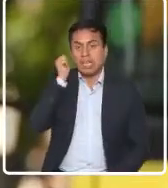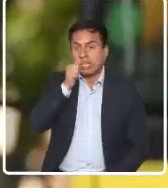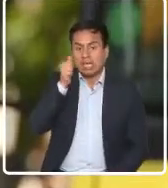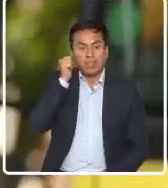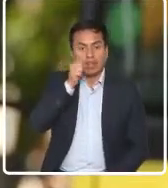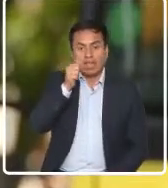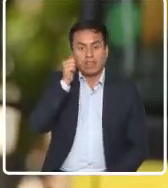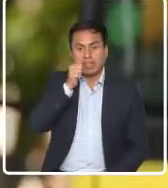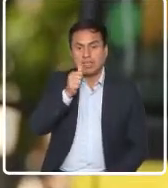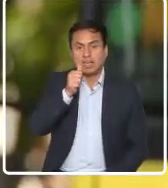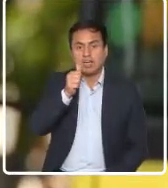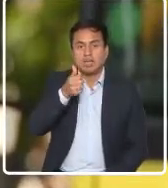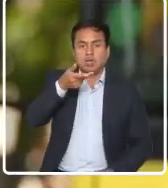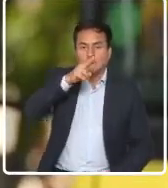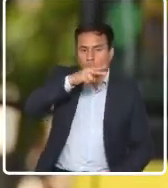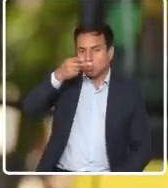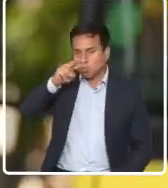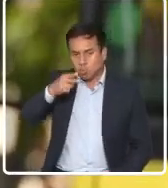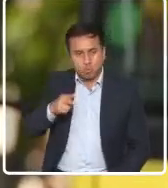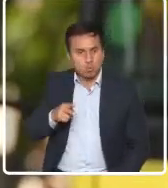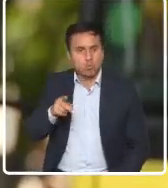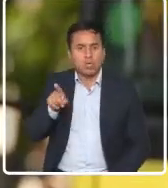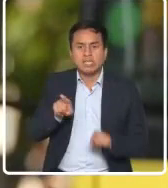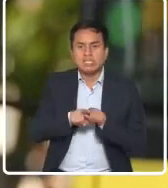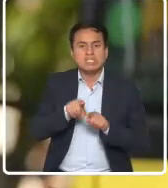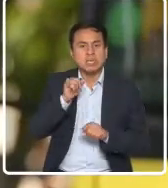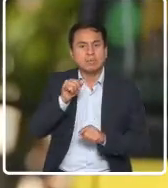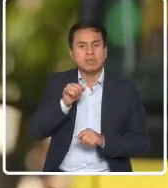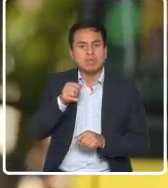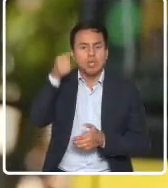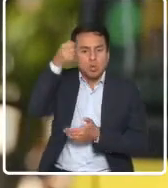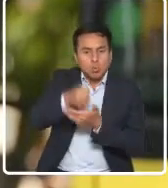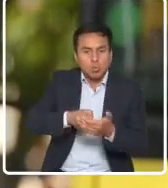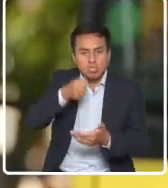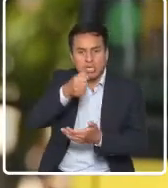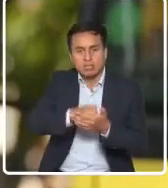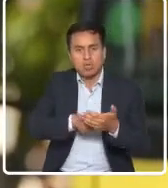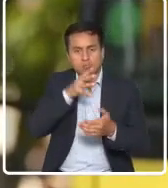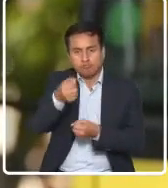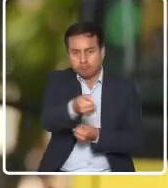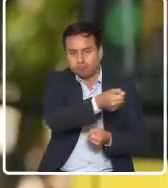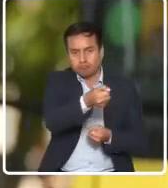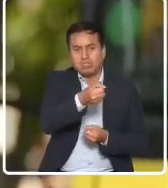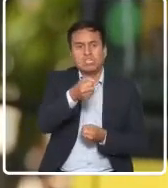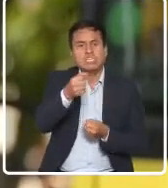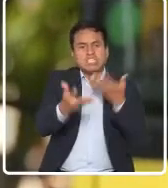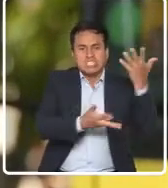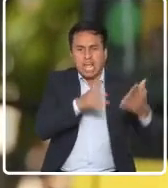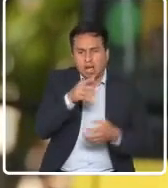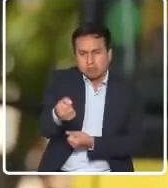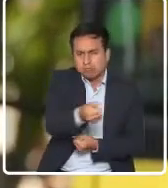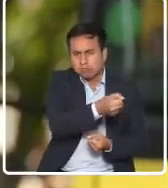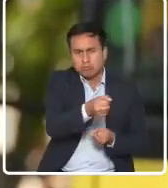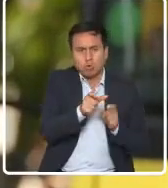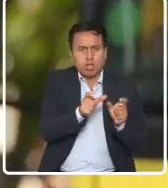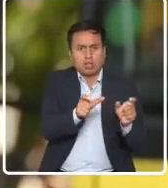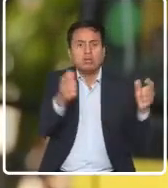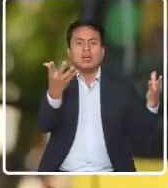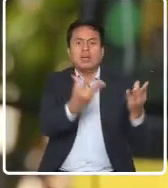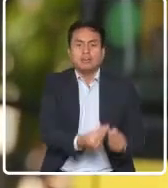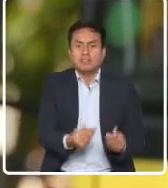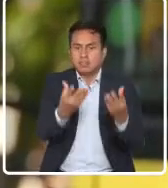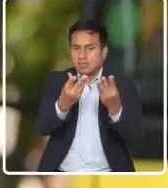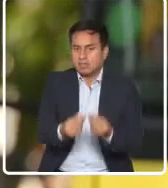día, turno tras turno, siempre ahí luchando, en cada incendio, controlado y